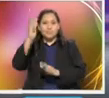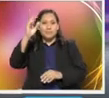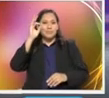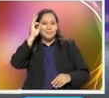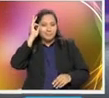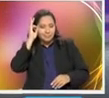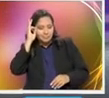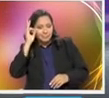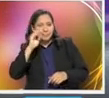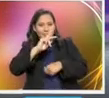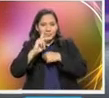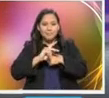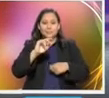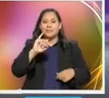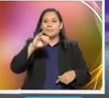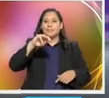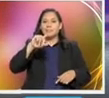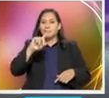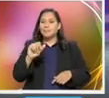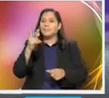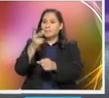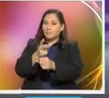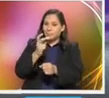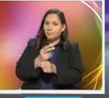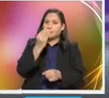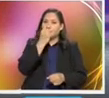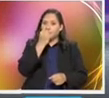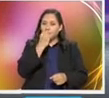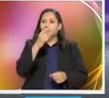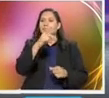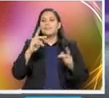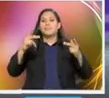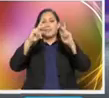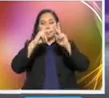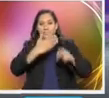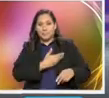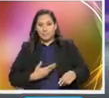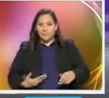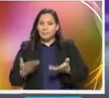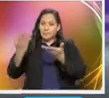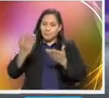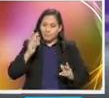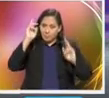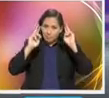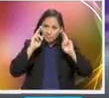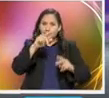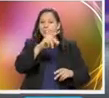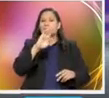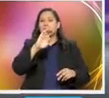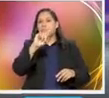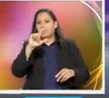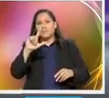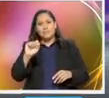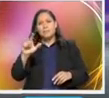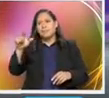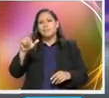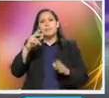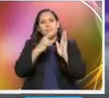Filipinas. Imelda Marcos los invita a comer al Palacio Presidencial o a visitarla. Sí. Los Beatles tenían por política no